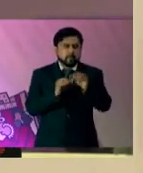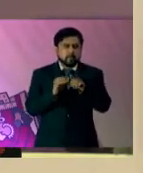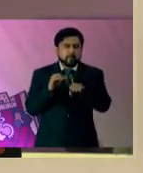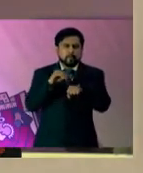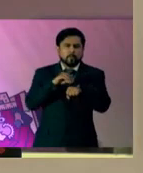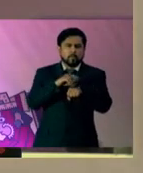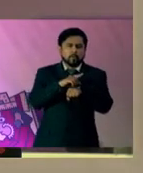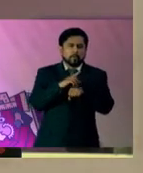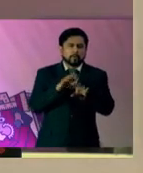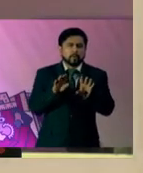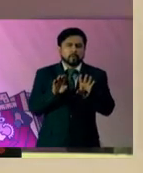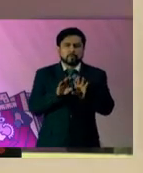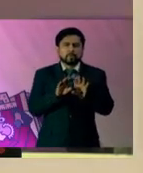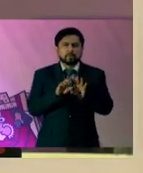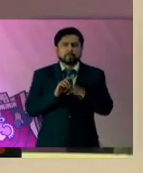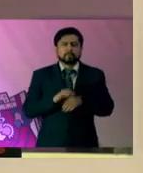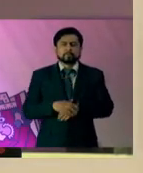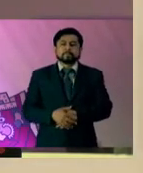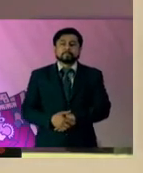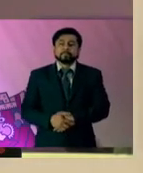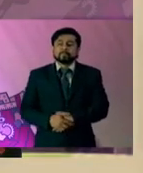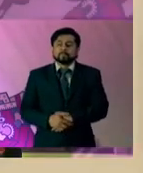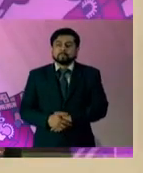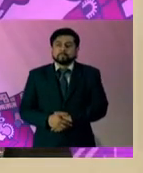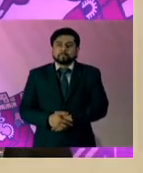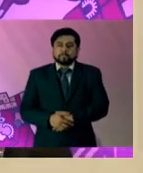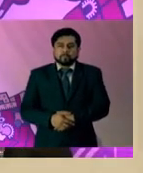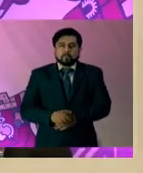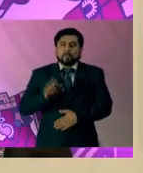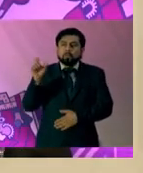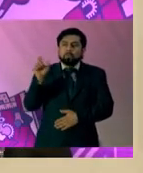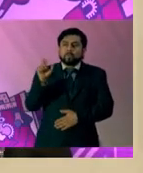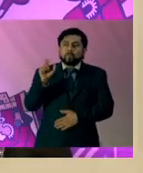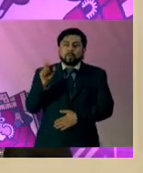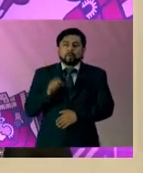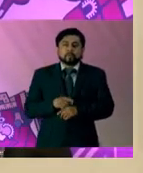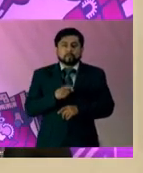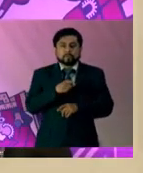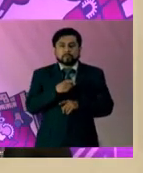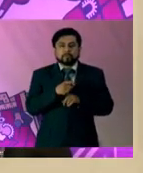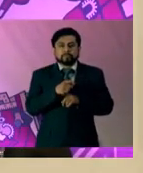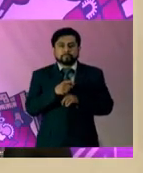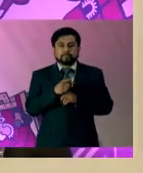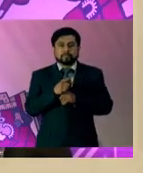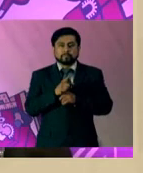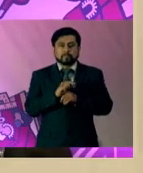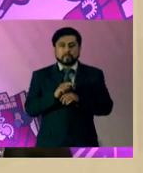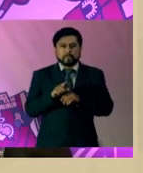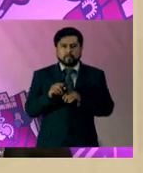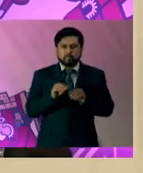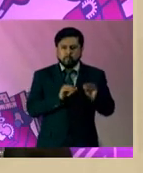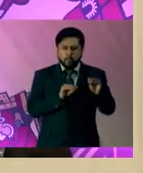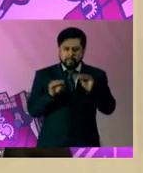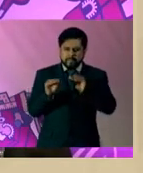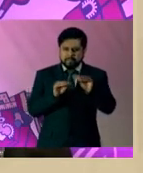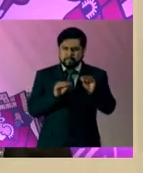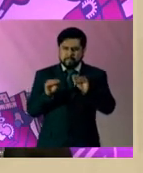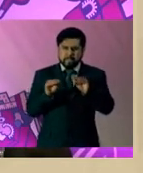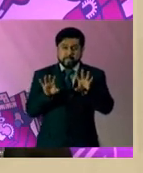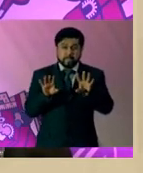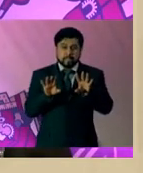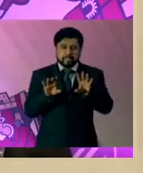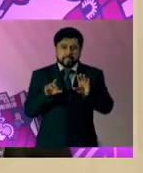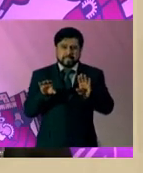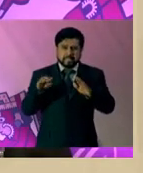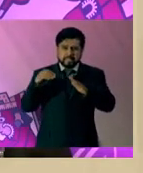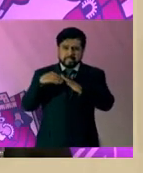momento de derrota en el momento en el que el zapatismo está acorralado cuando está a